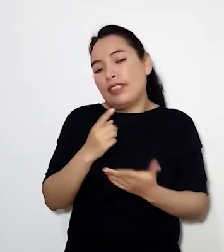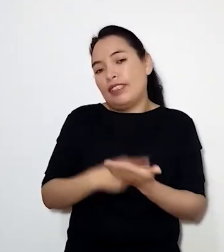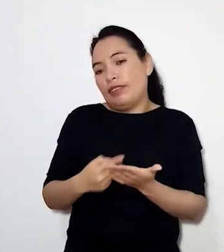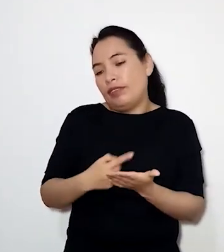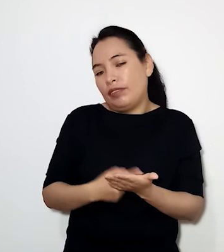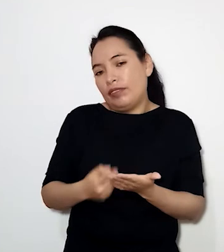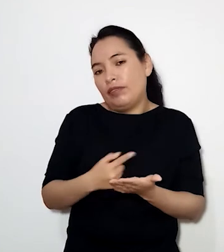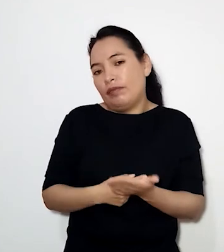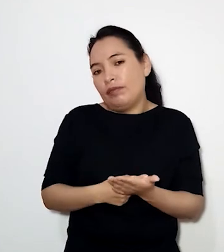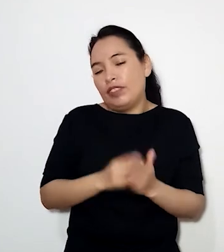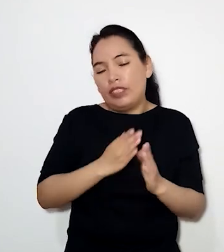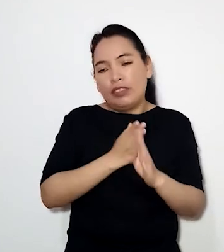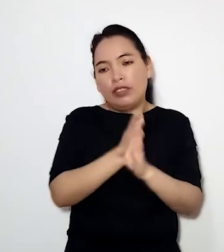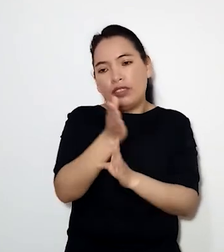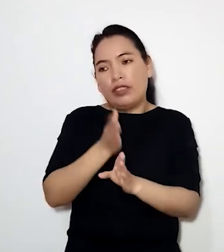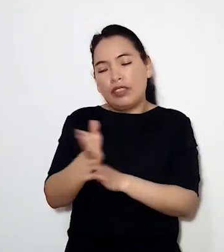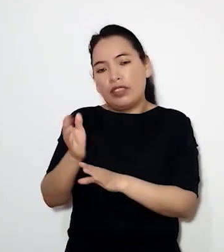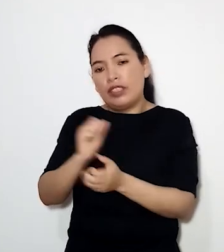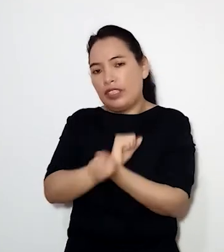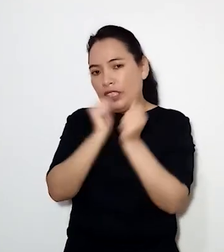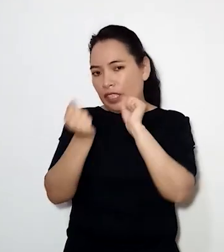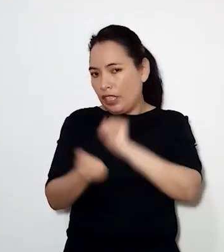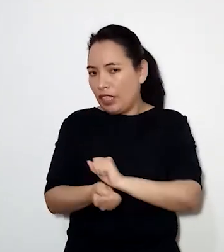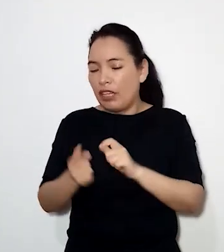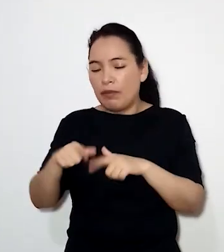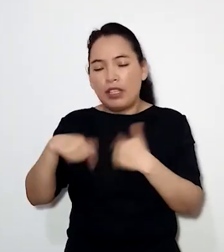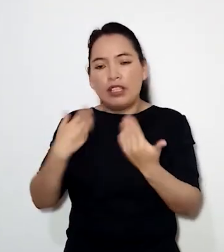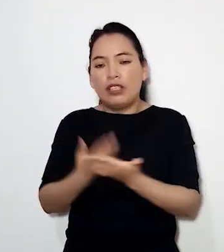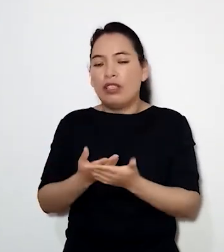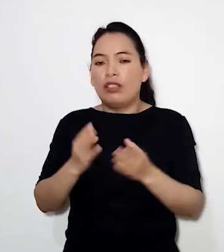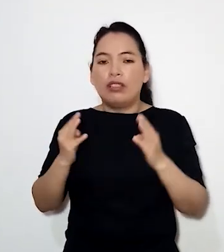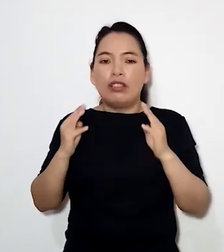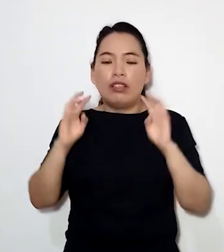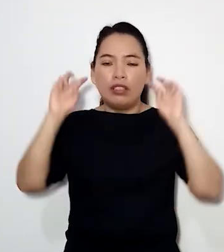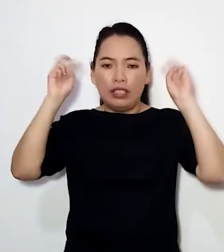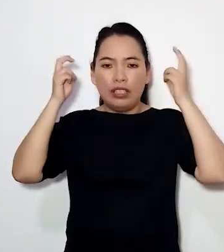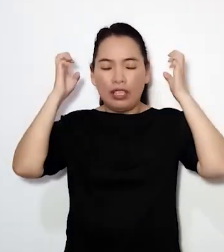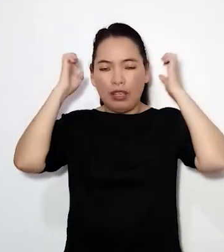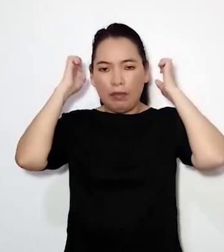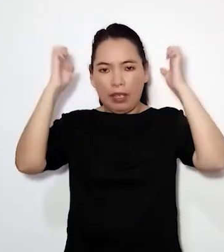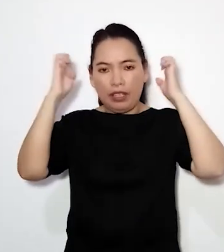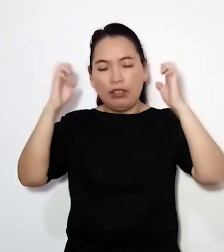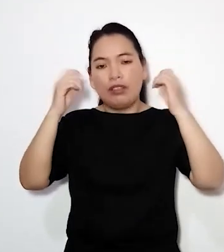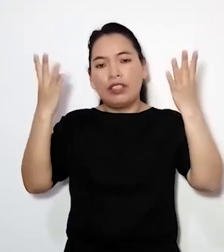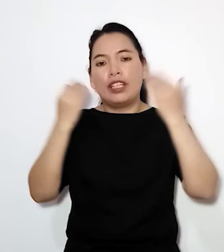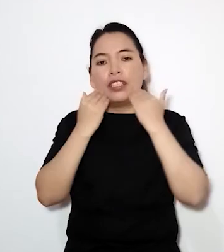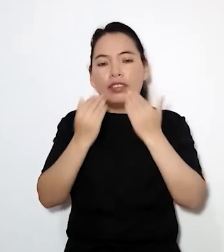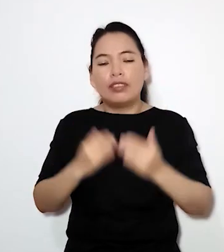que se hacen en materia educativa. Así que eso solo, y muchas gracias por todo.